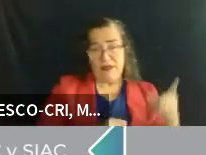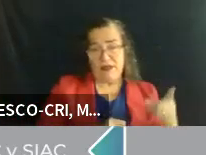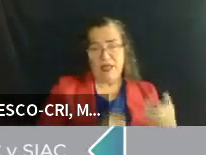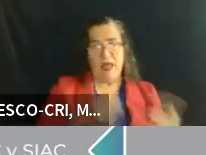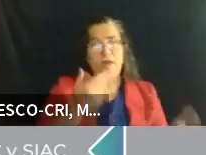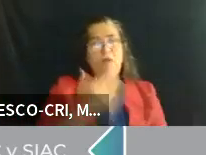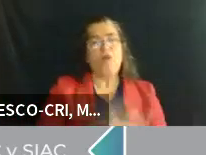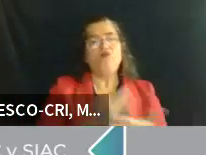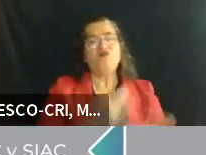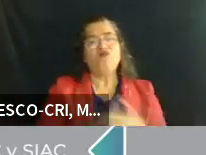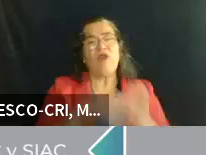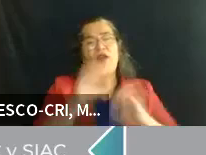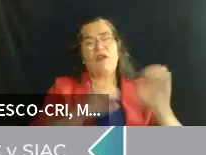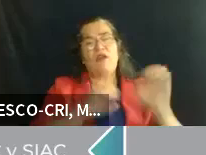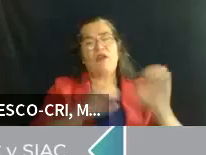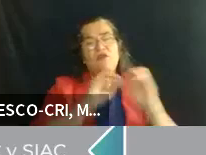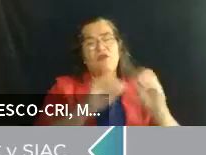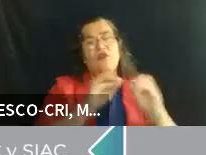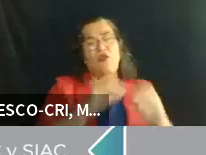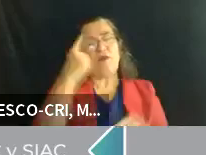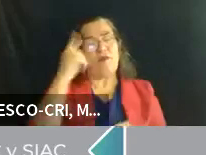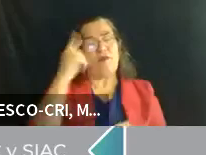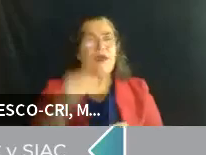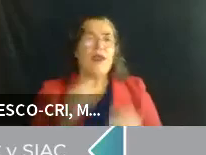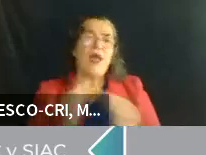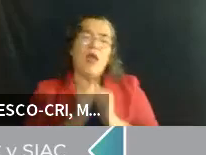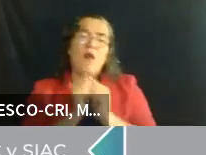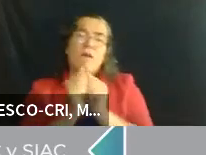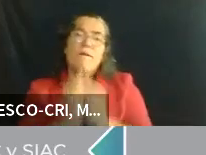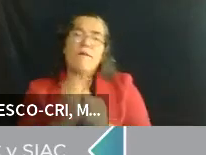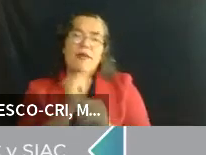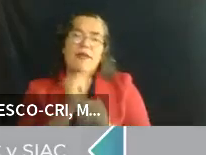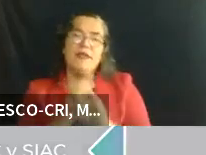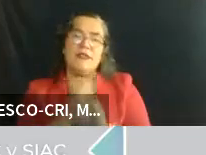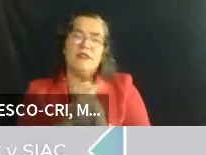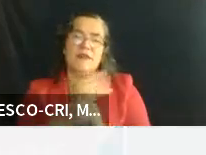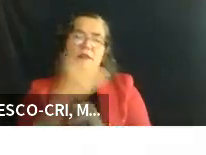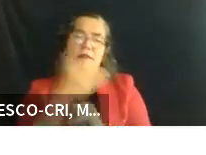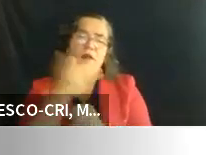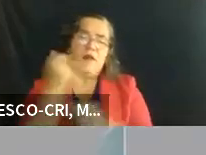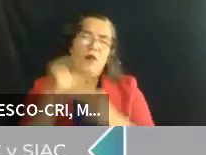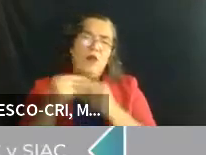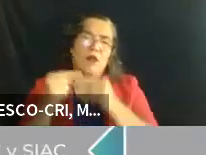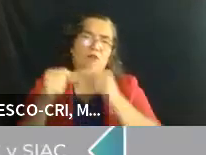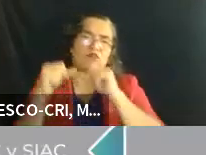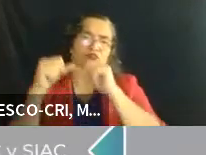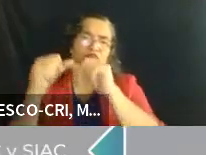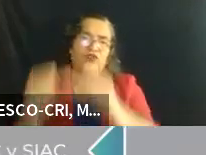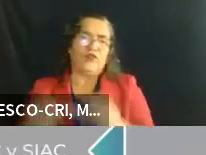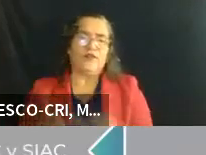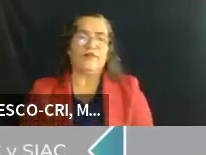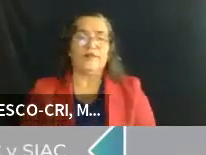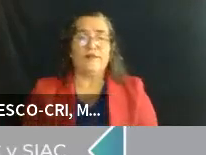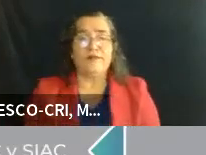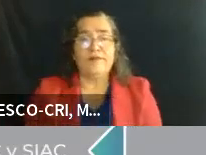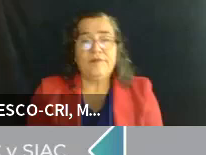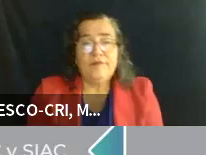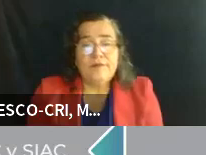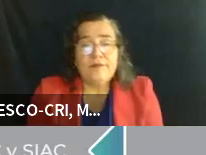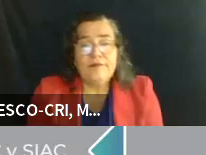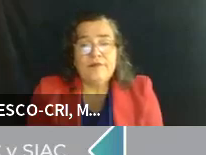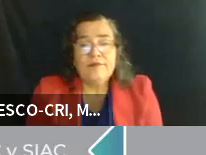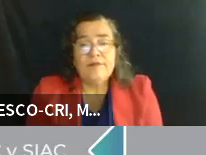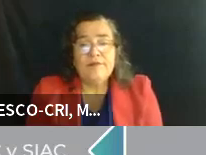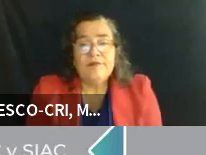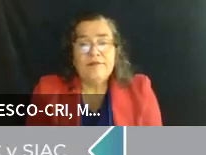evaluación formativa para acompañar a las instituciones en una mejora continua. Si uno mira los